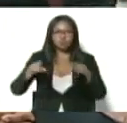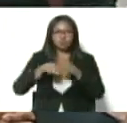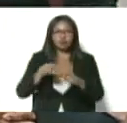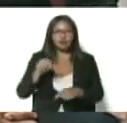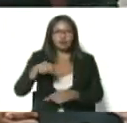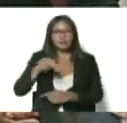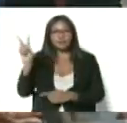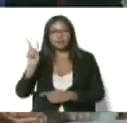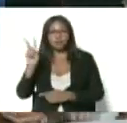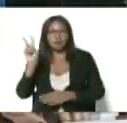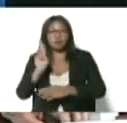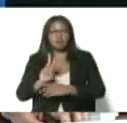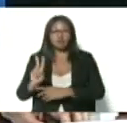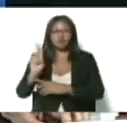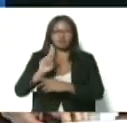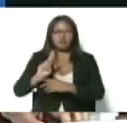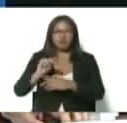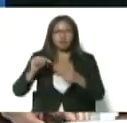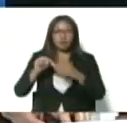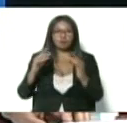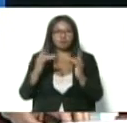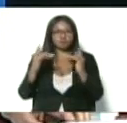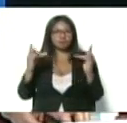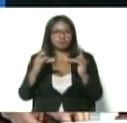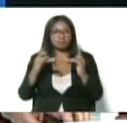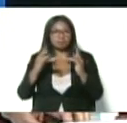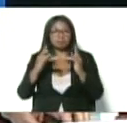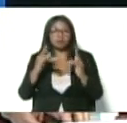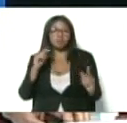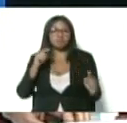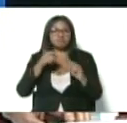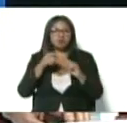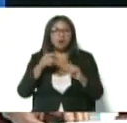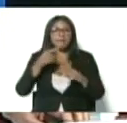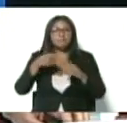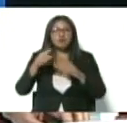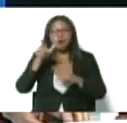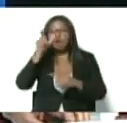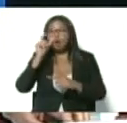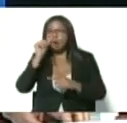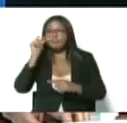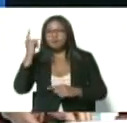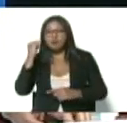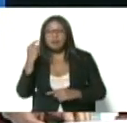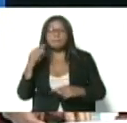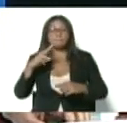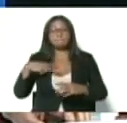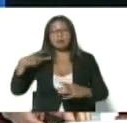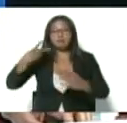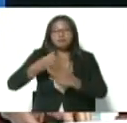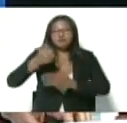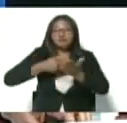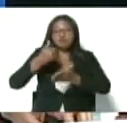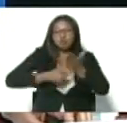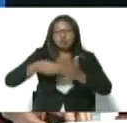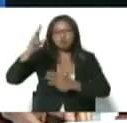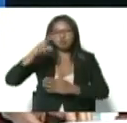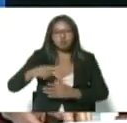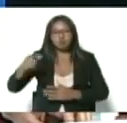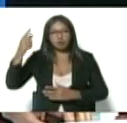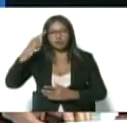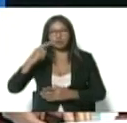venezuela la han utilizado como puente pero aquí están unos hombres valientes mujeres valientes luchando diariamente